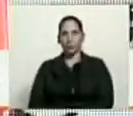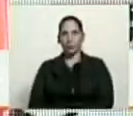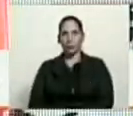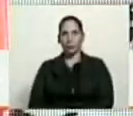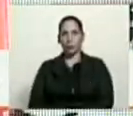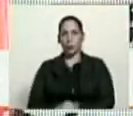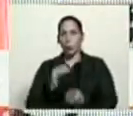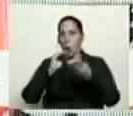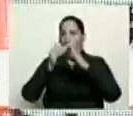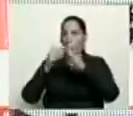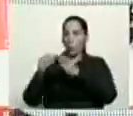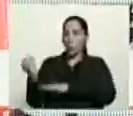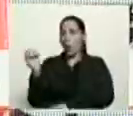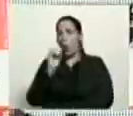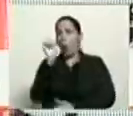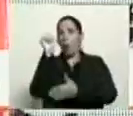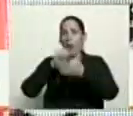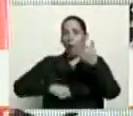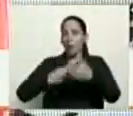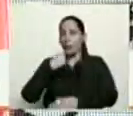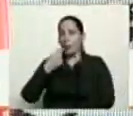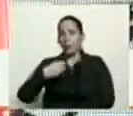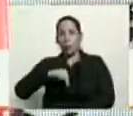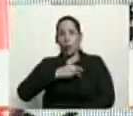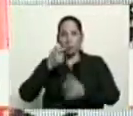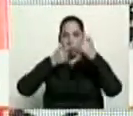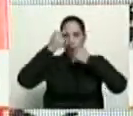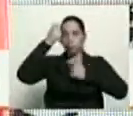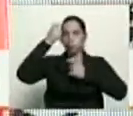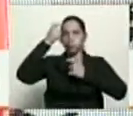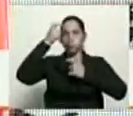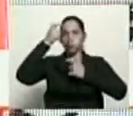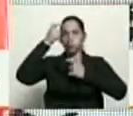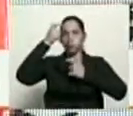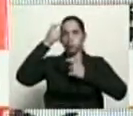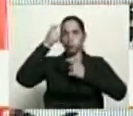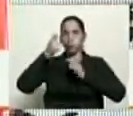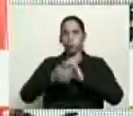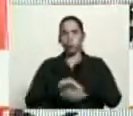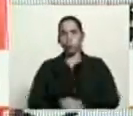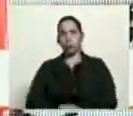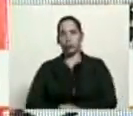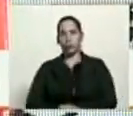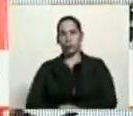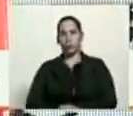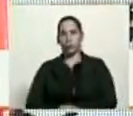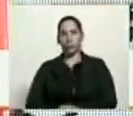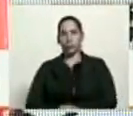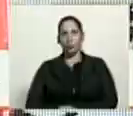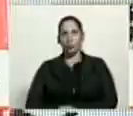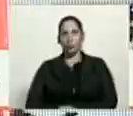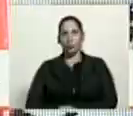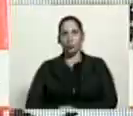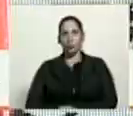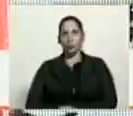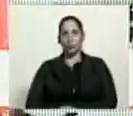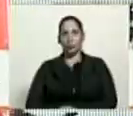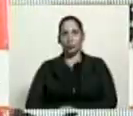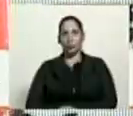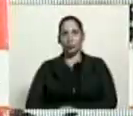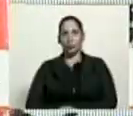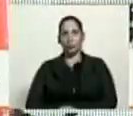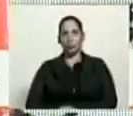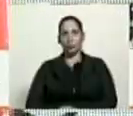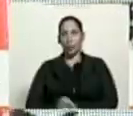Comuno nada, dijo nuestro comandante en su golpe de timón. Comuna o nada.